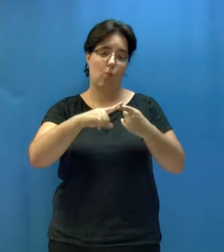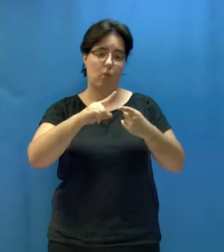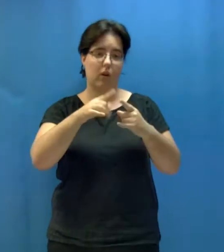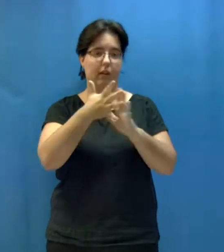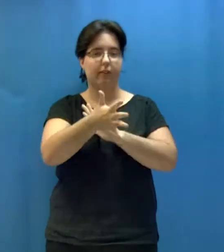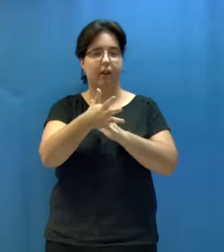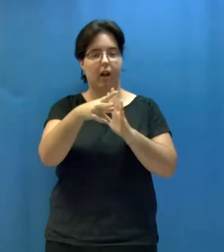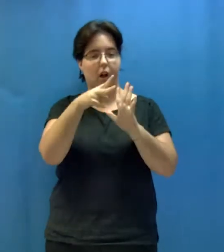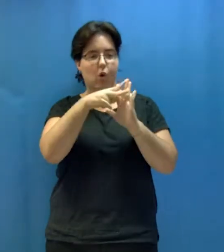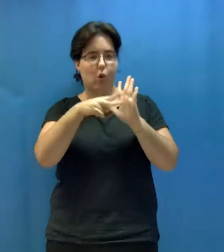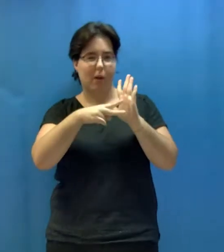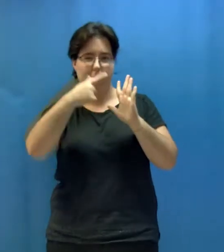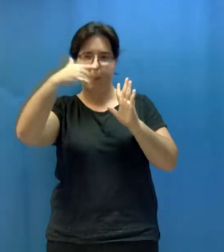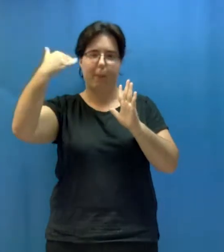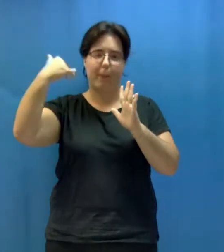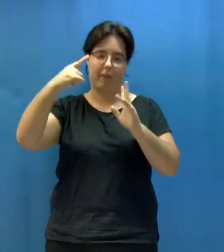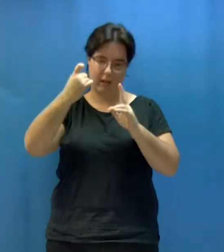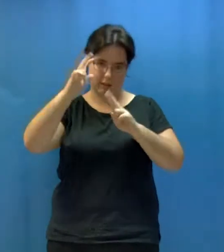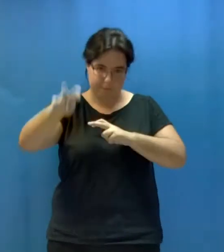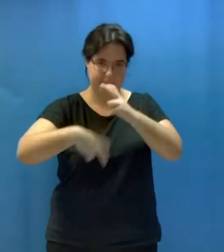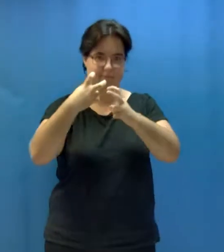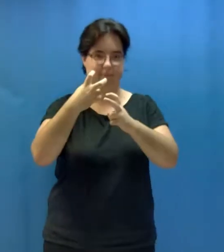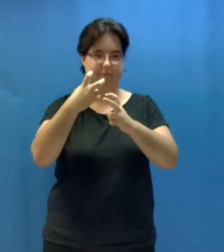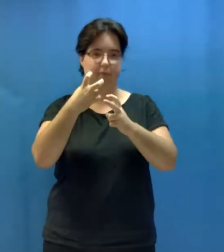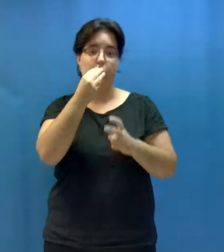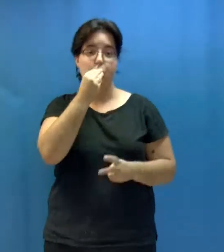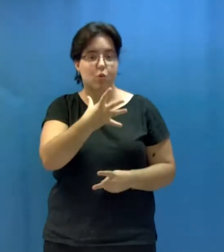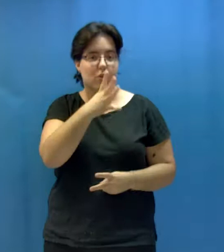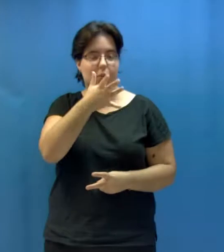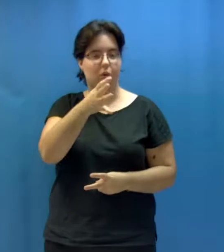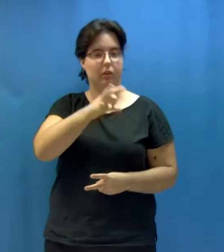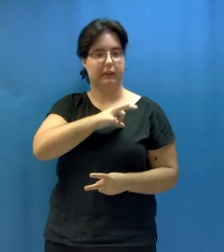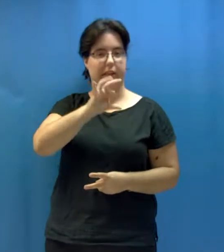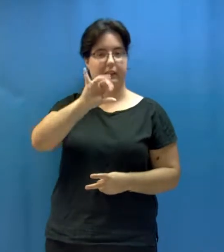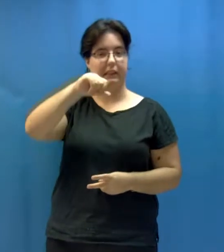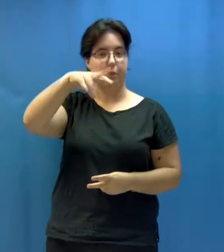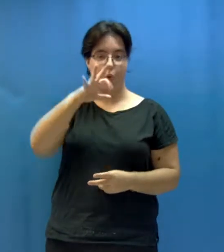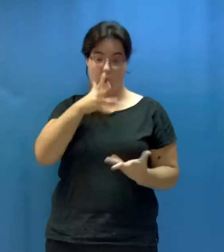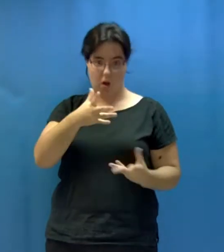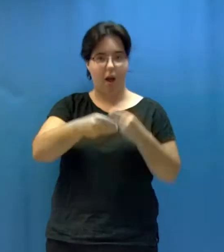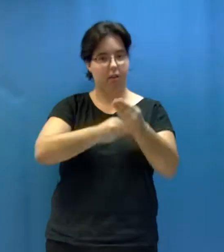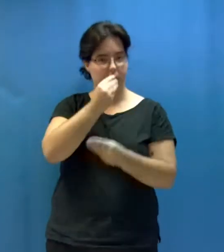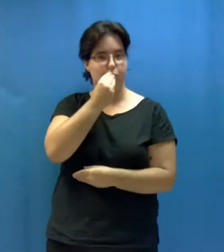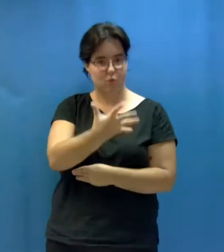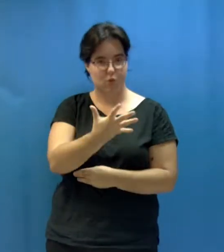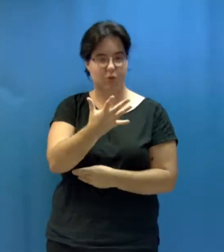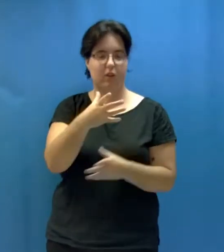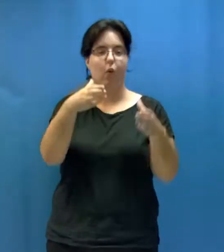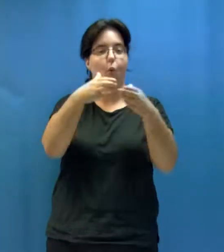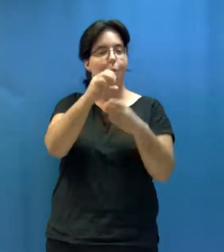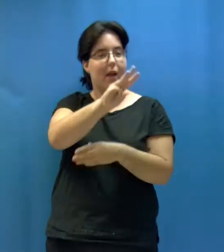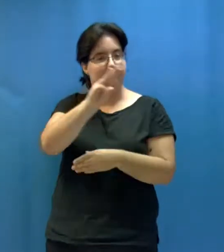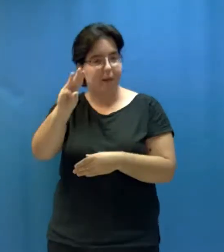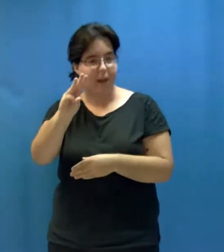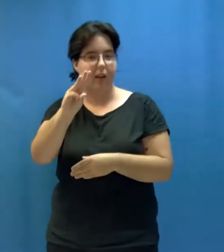la normativa municipal, y está muy bien, señor Simó, que así se esté haciendo, y por tanto el Grupo Popular comparte